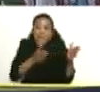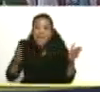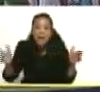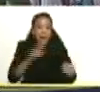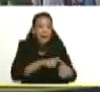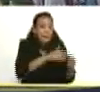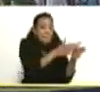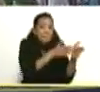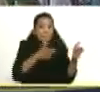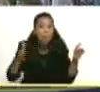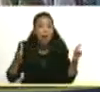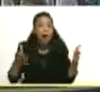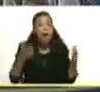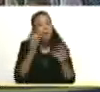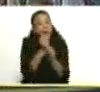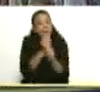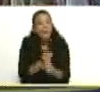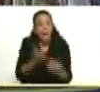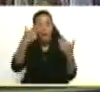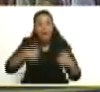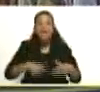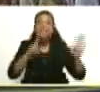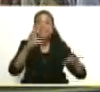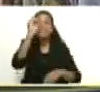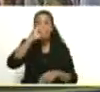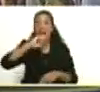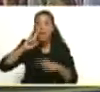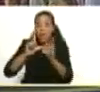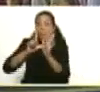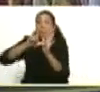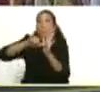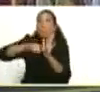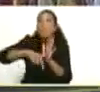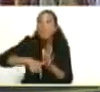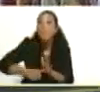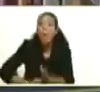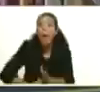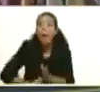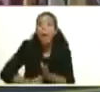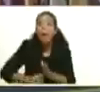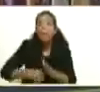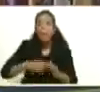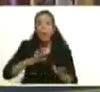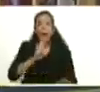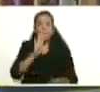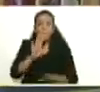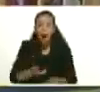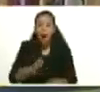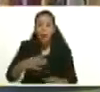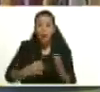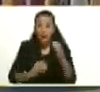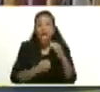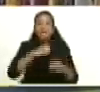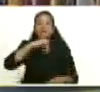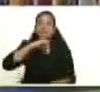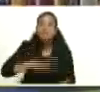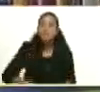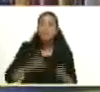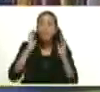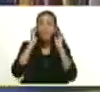aquí estamos, 60 años después, marcando la pauta de lo